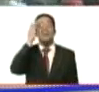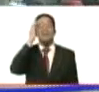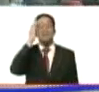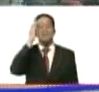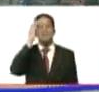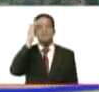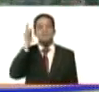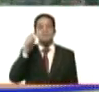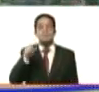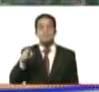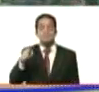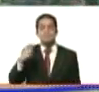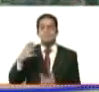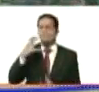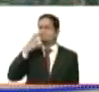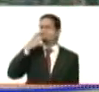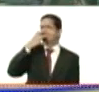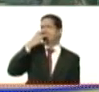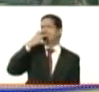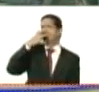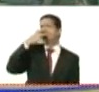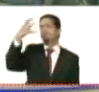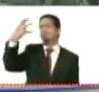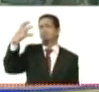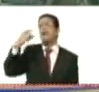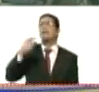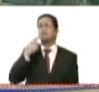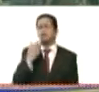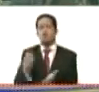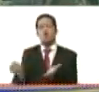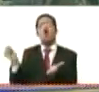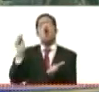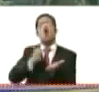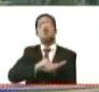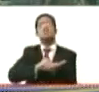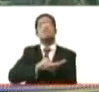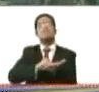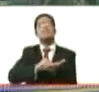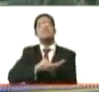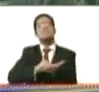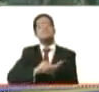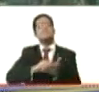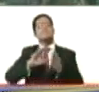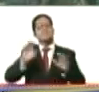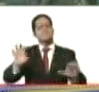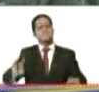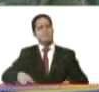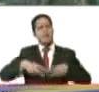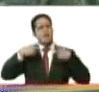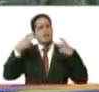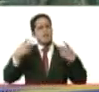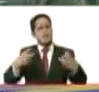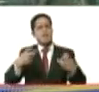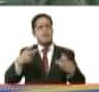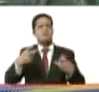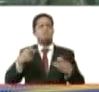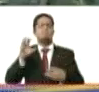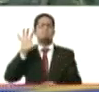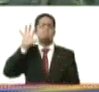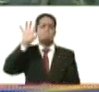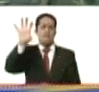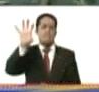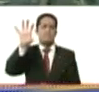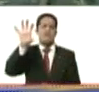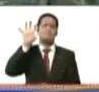el grito bolivariano, resucitó y renació la patria que soñaron varias generaciones.